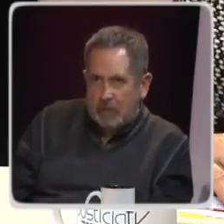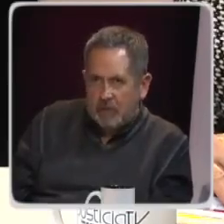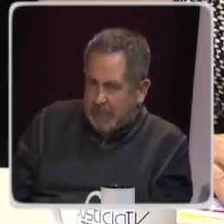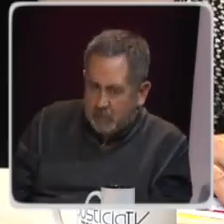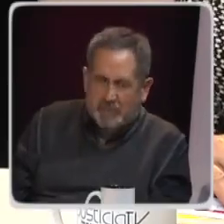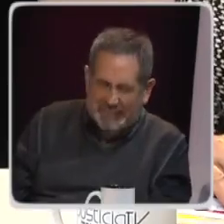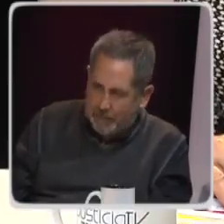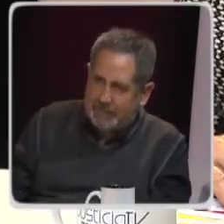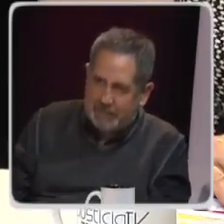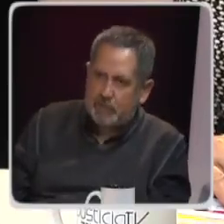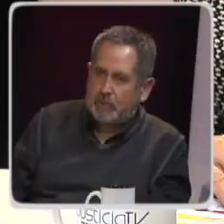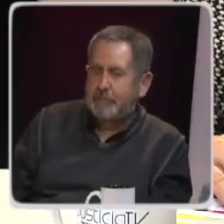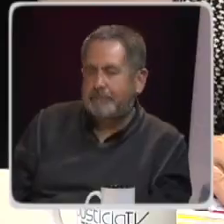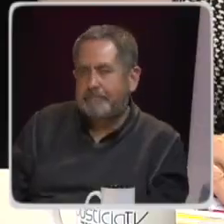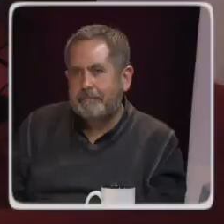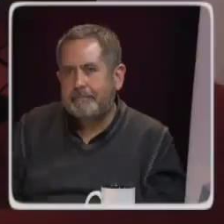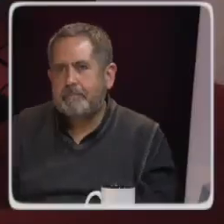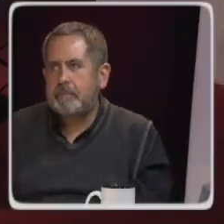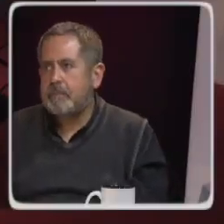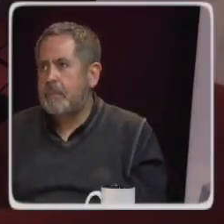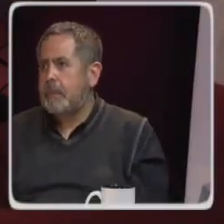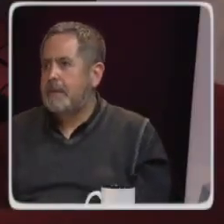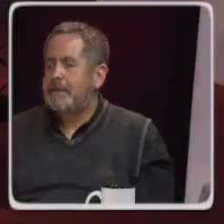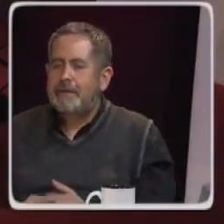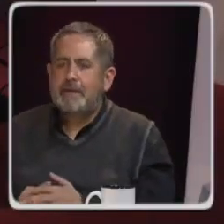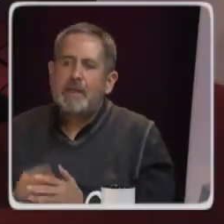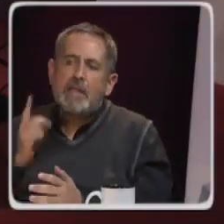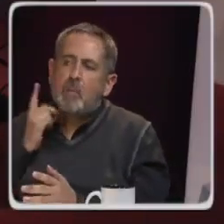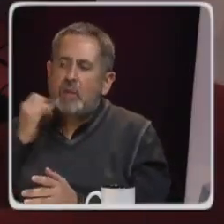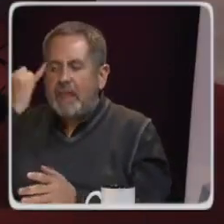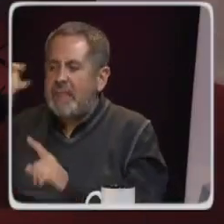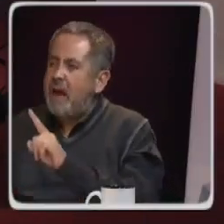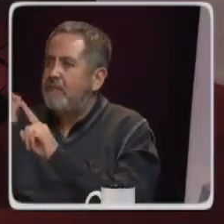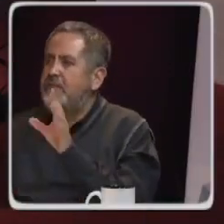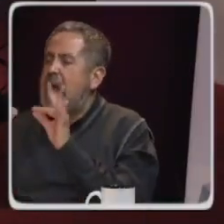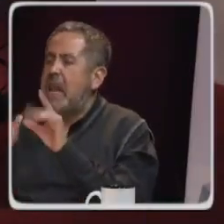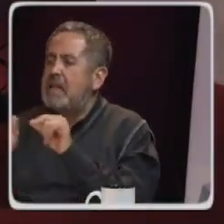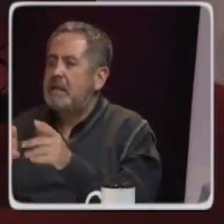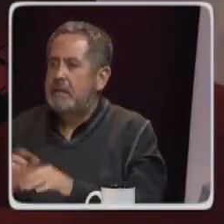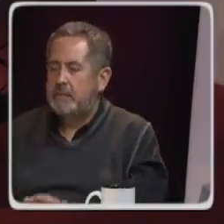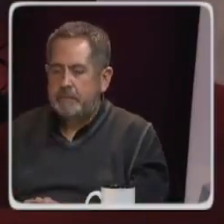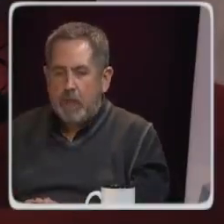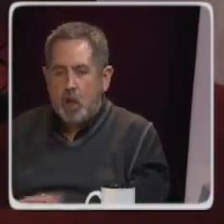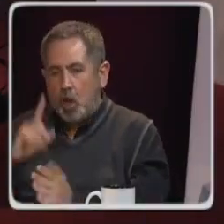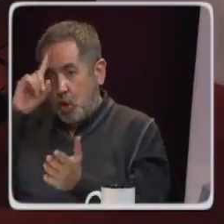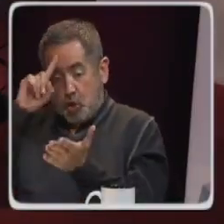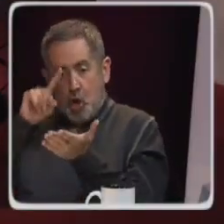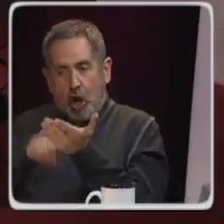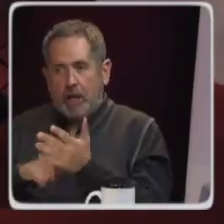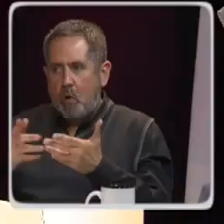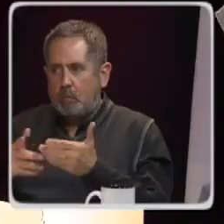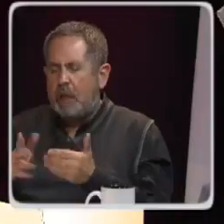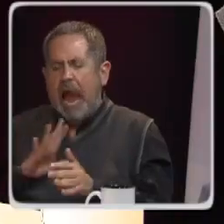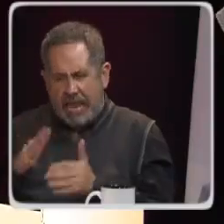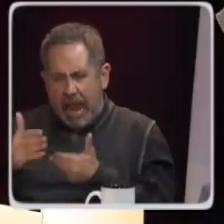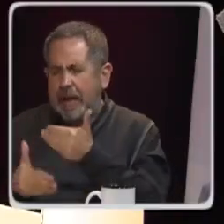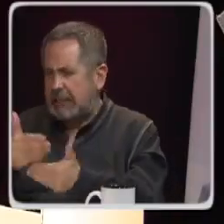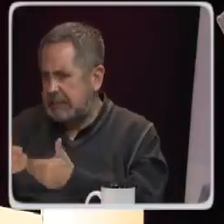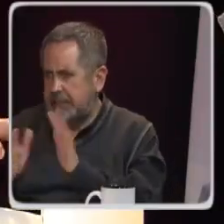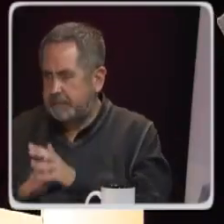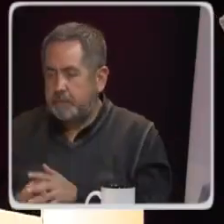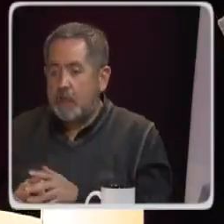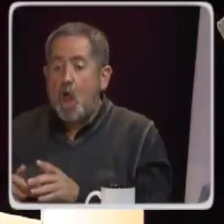intérprete? Si la ley lo manifestara, sería mejor que se debería brindar el servicio de interpretación, pero no por la persona